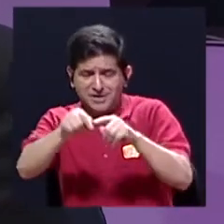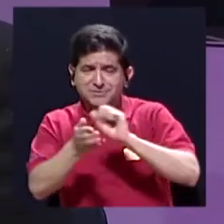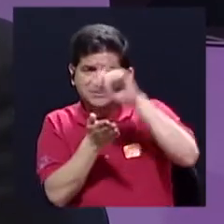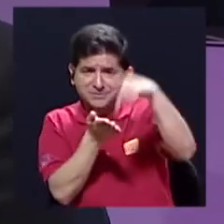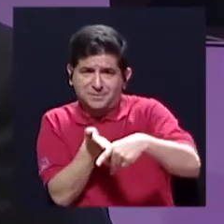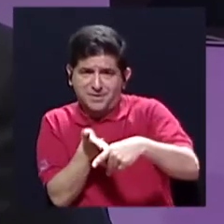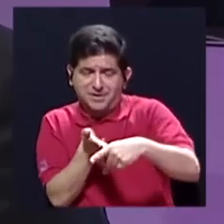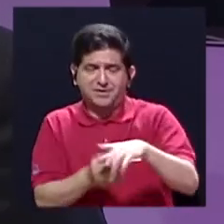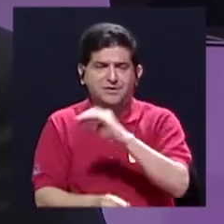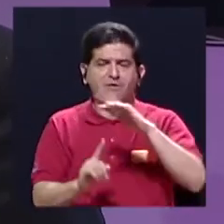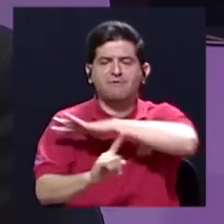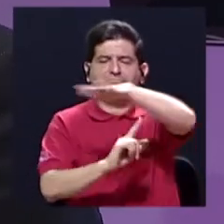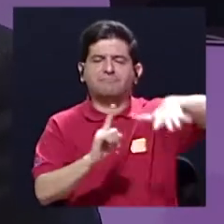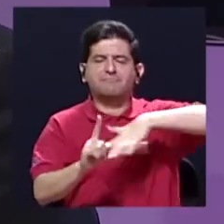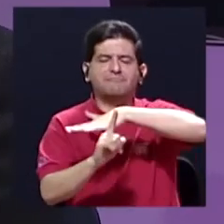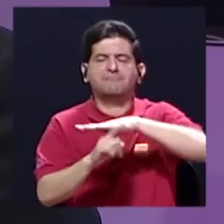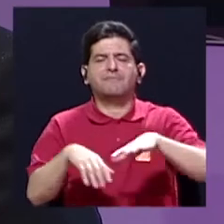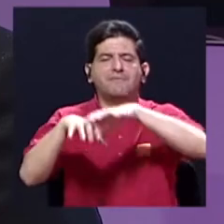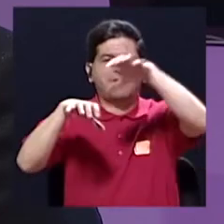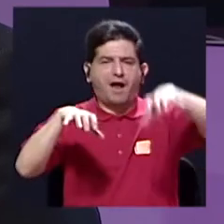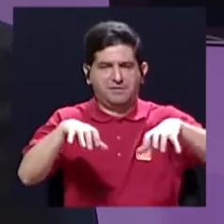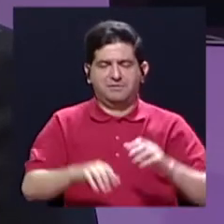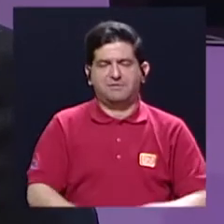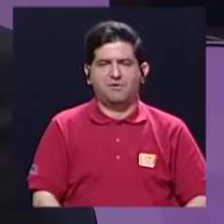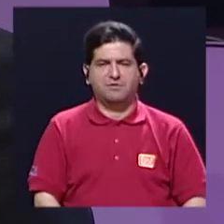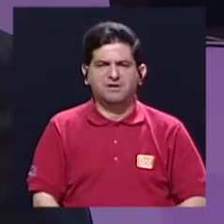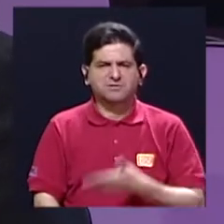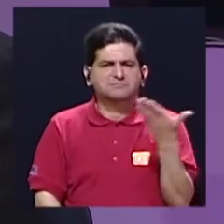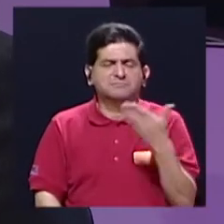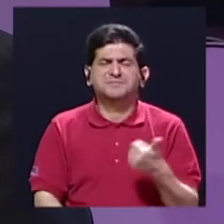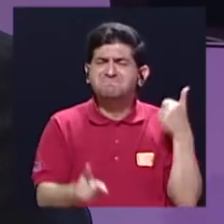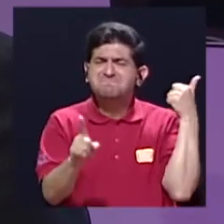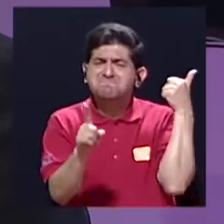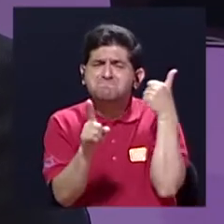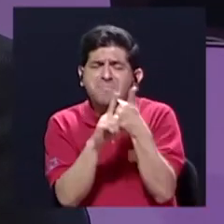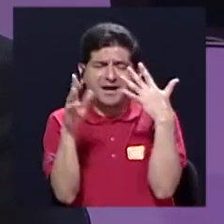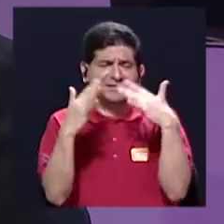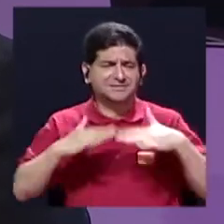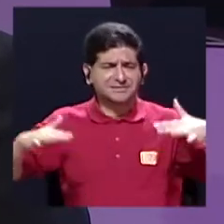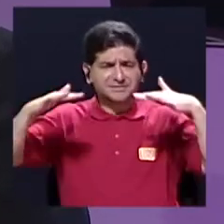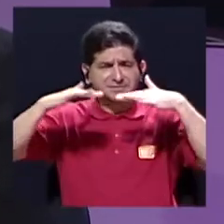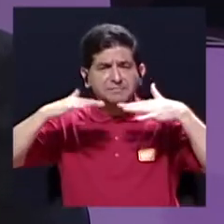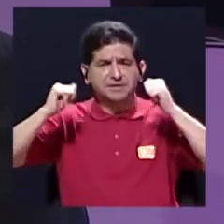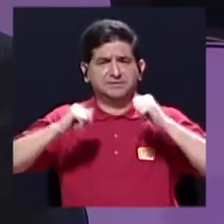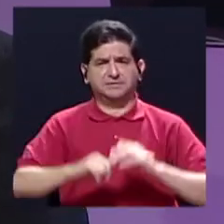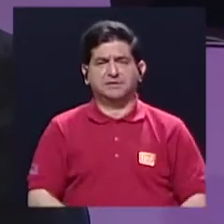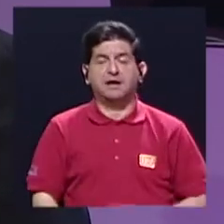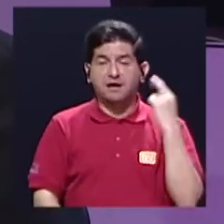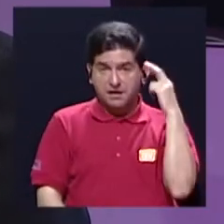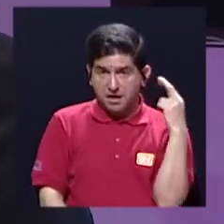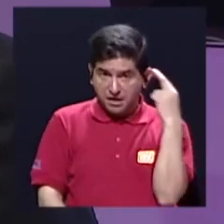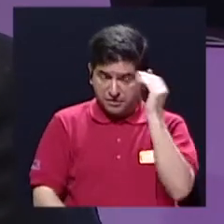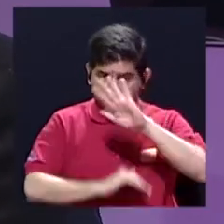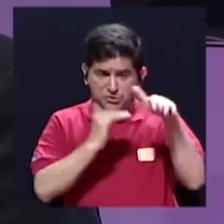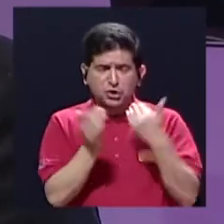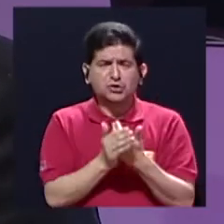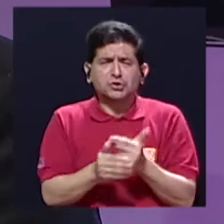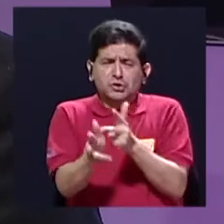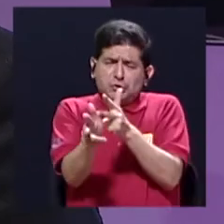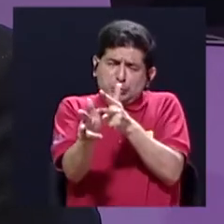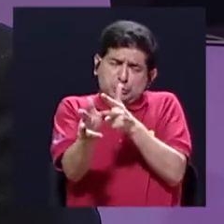Montedeoca y sus alrededores, cantones alrededores, que es el impacto ambiental por toda la